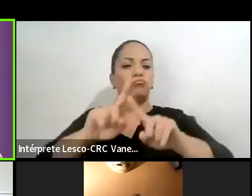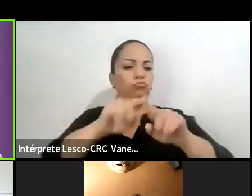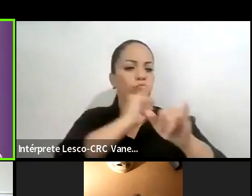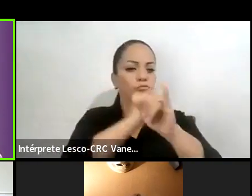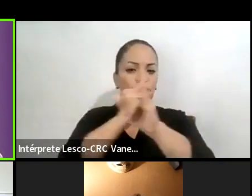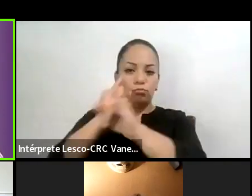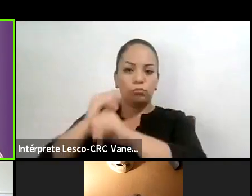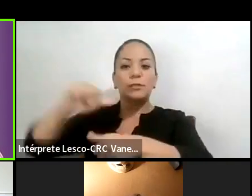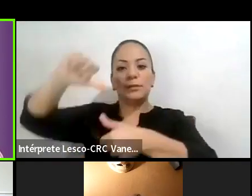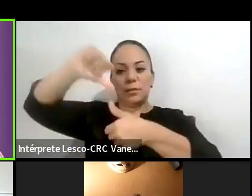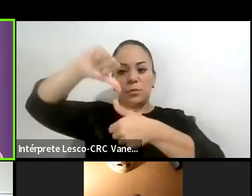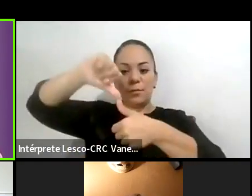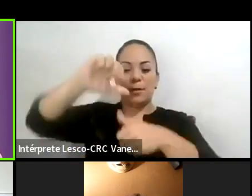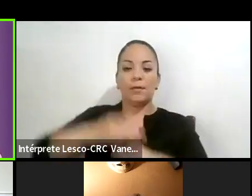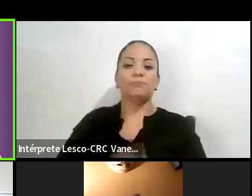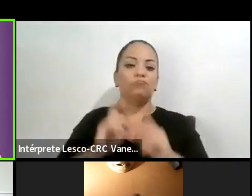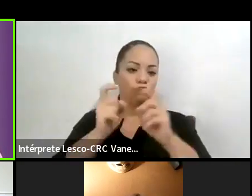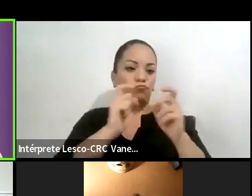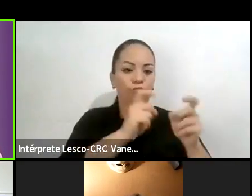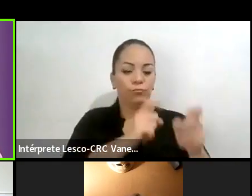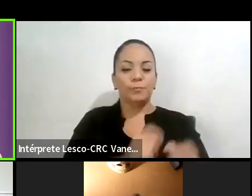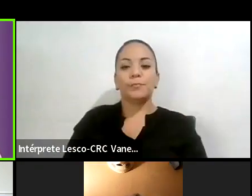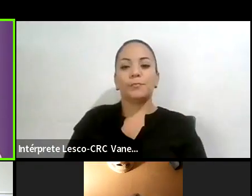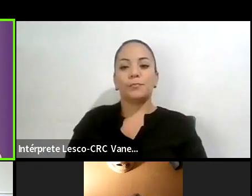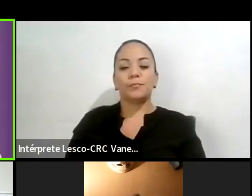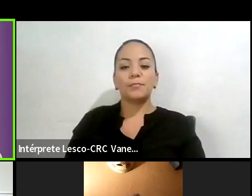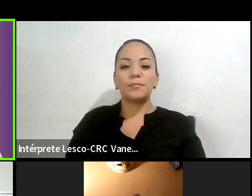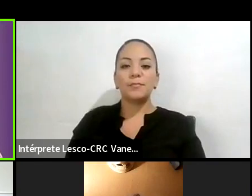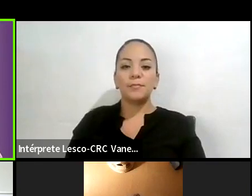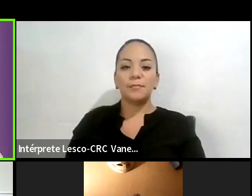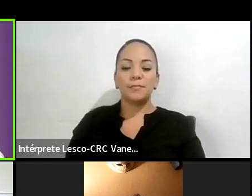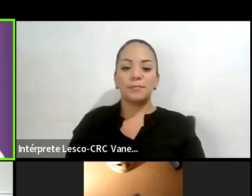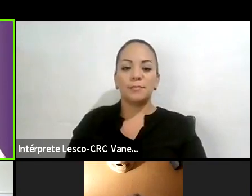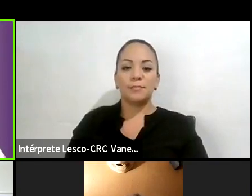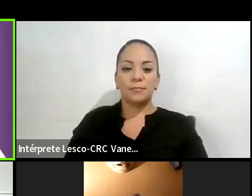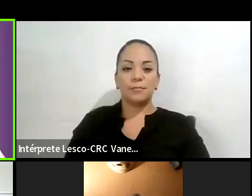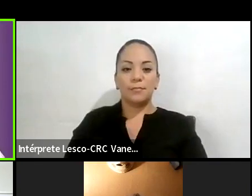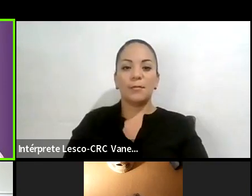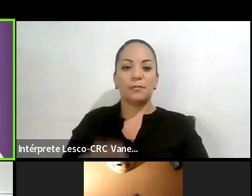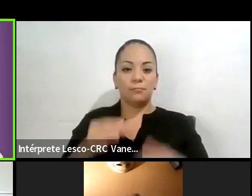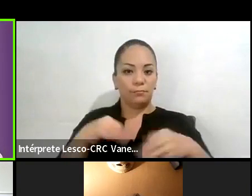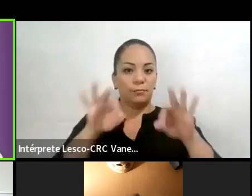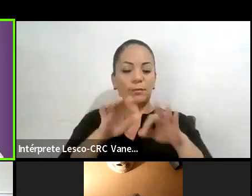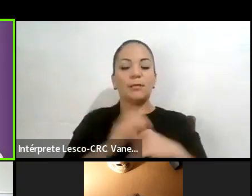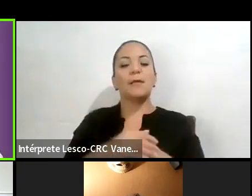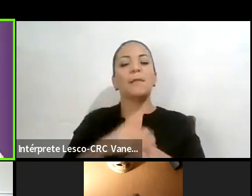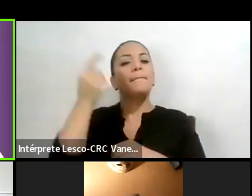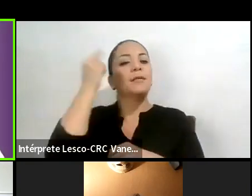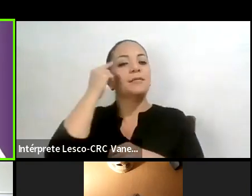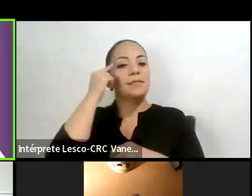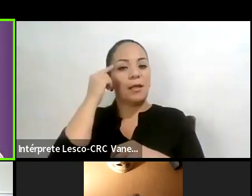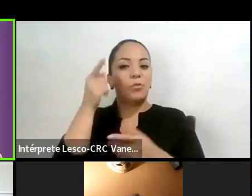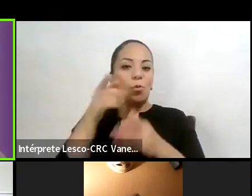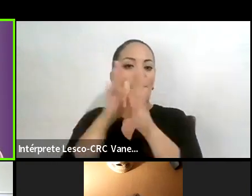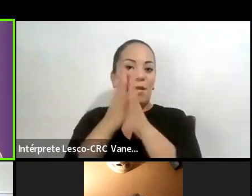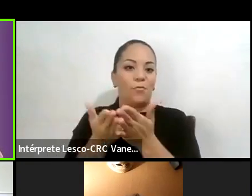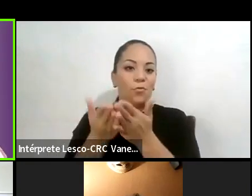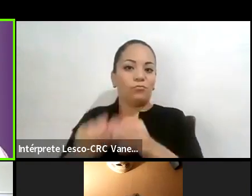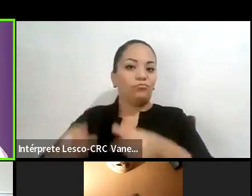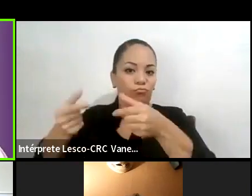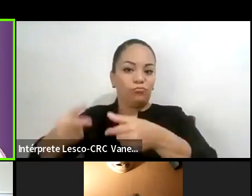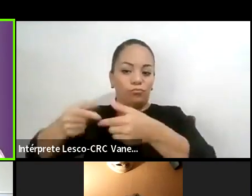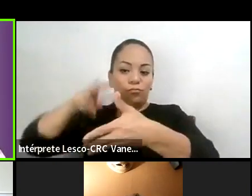en Centroamérica. Entonces, bueno, eso por un lado, pensando en el libro en físico que se